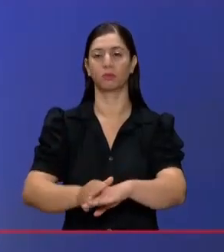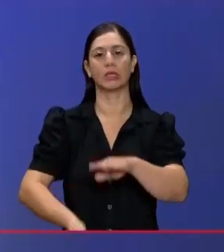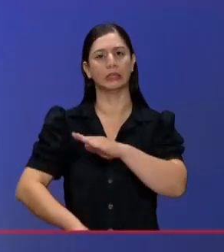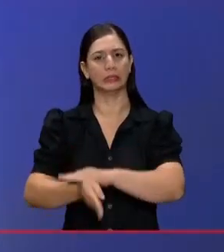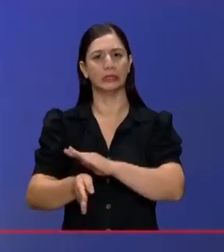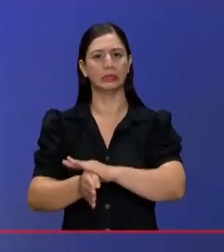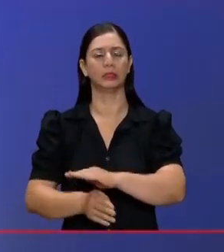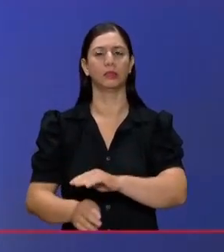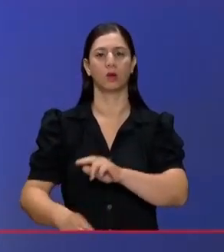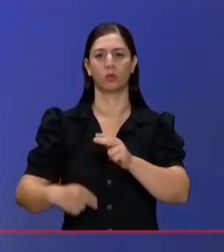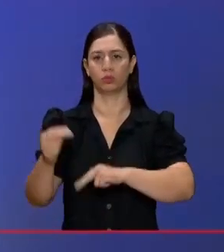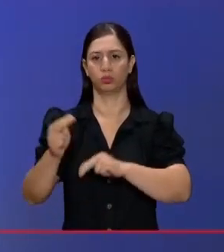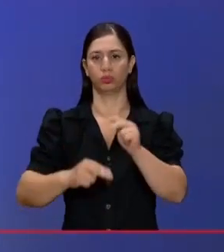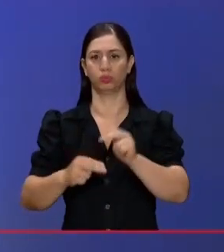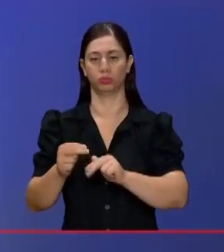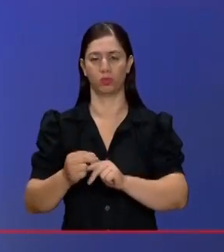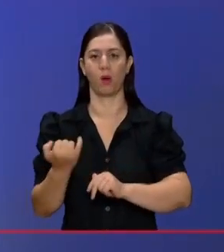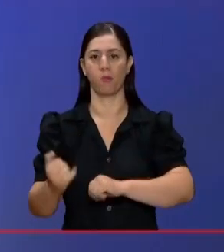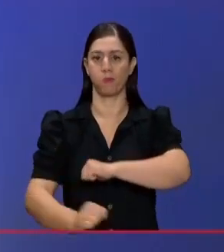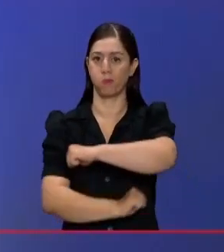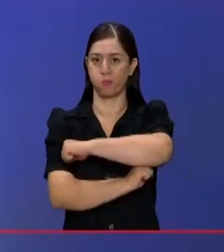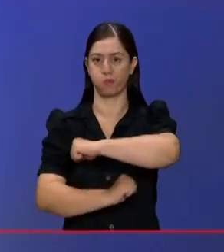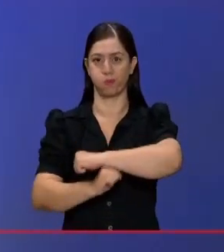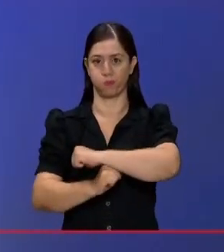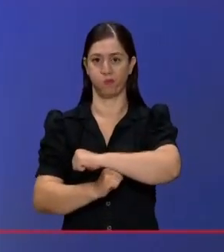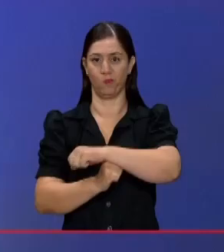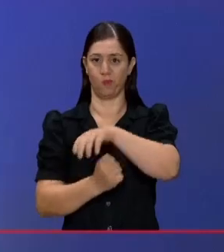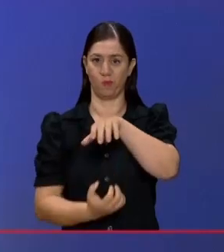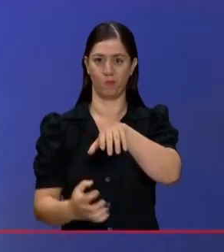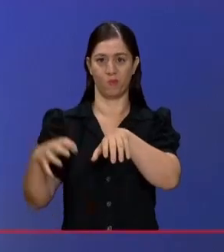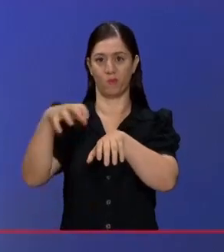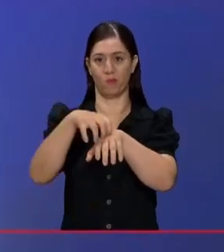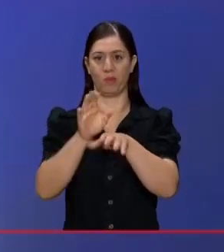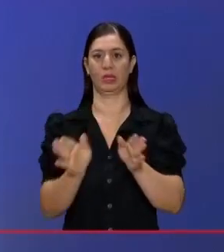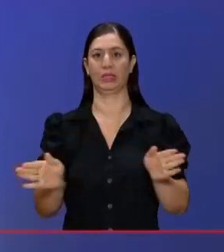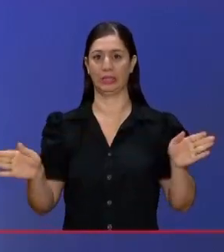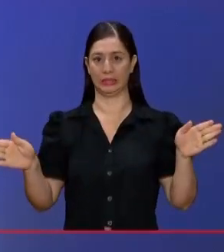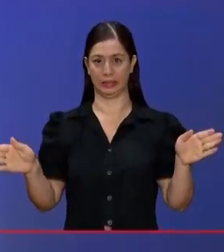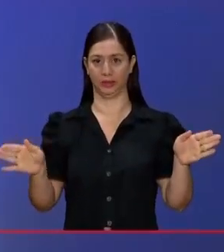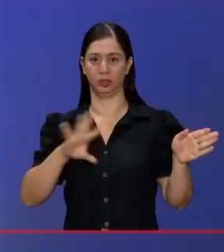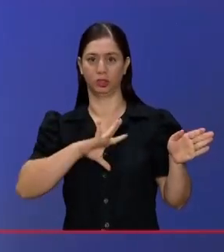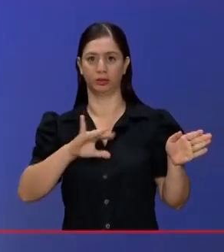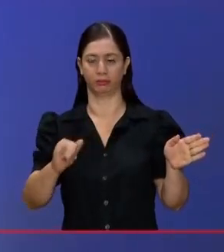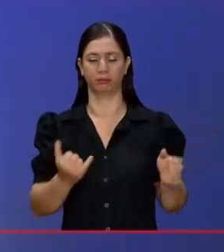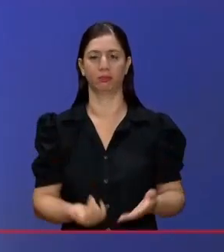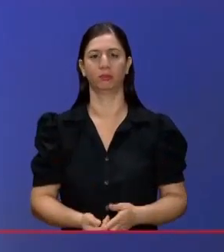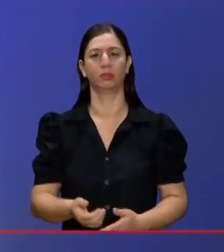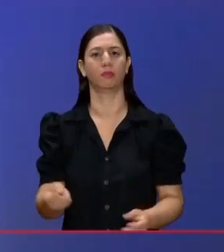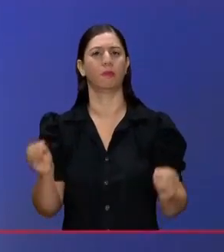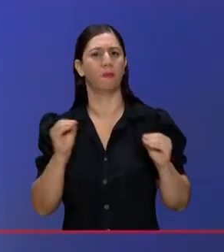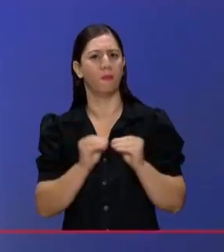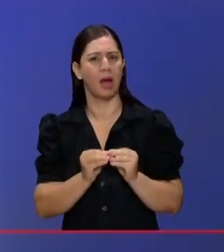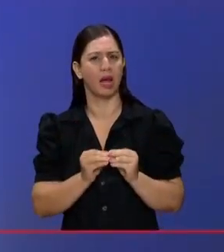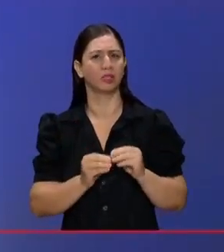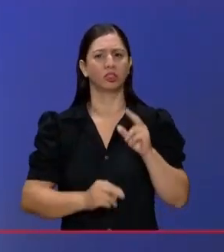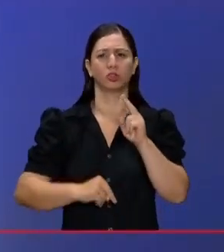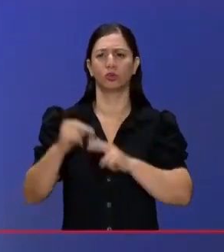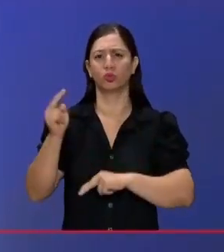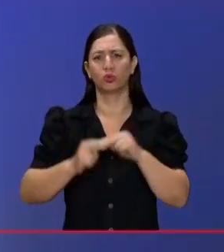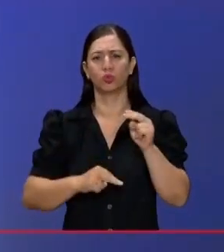avanza el desmonte de la estructura que sostiene al monumento de Cristo Rey en Cali. Jefferson Bolívar, ¿qué otras